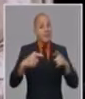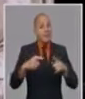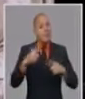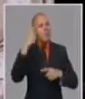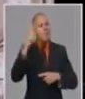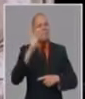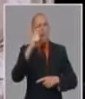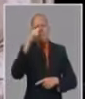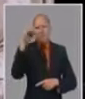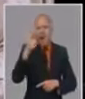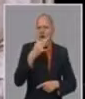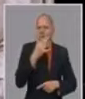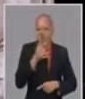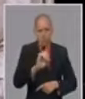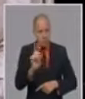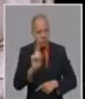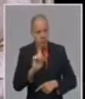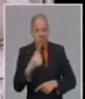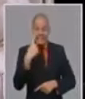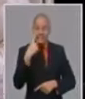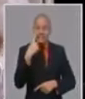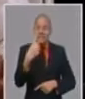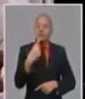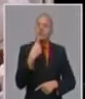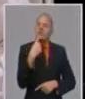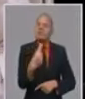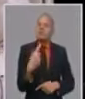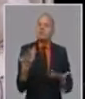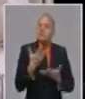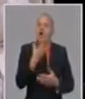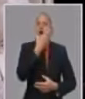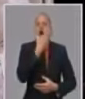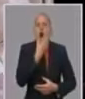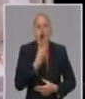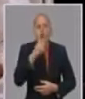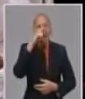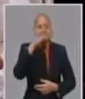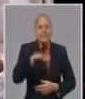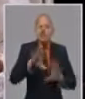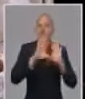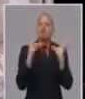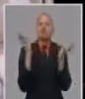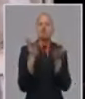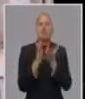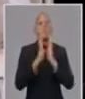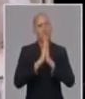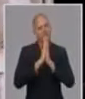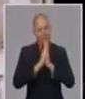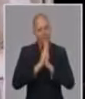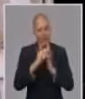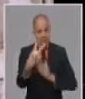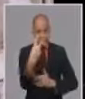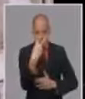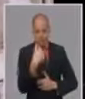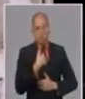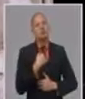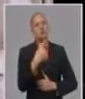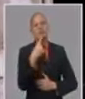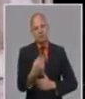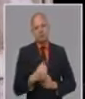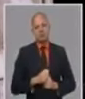alerta no solo es para las personas ancianas, para las personas con factores de riesgo, es también para los